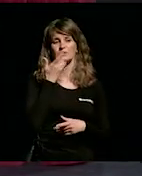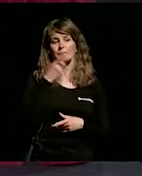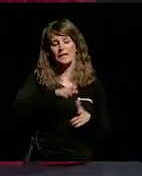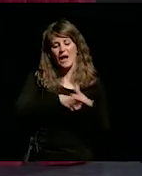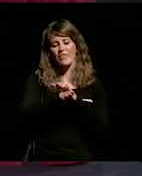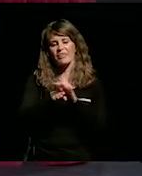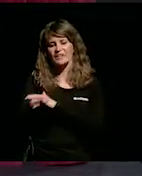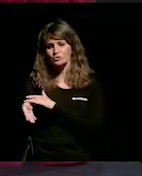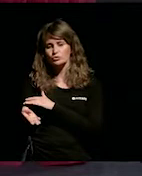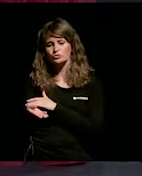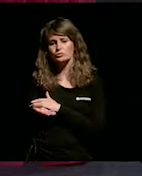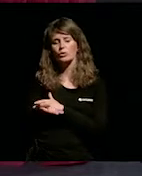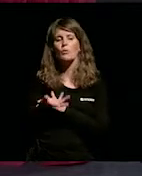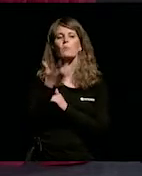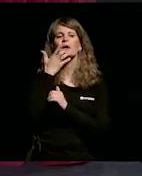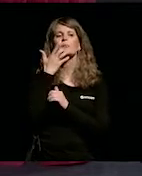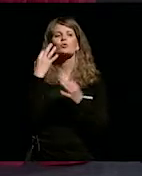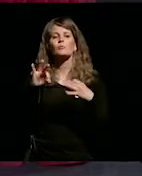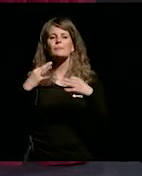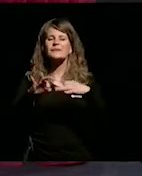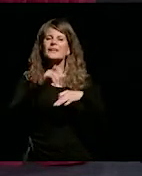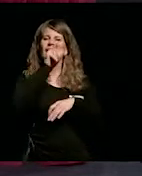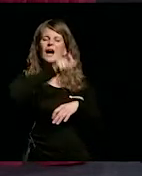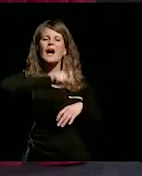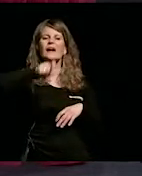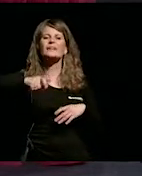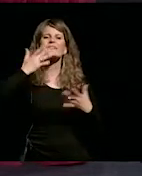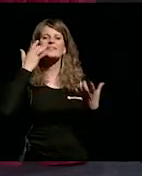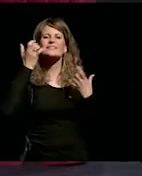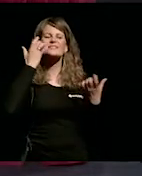accesos. Normalmente a los artistas tradicionalmente